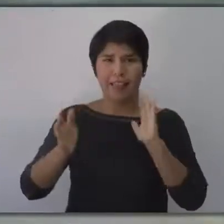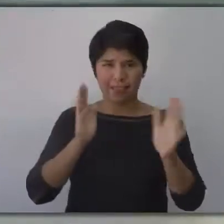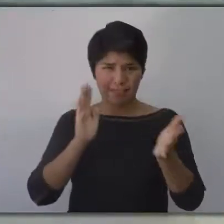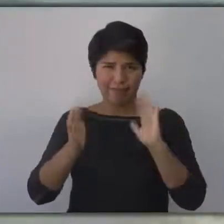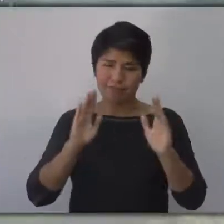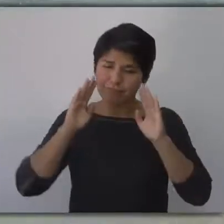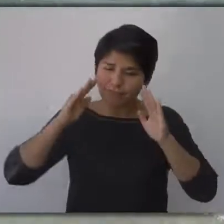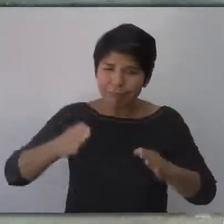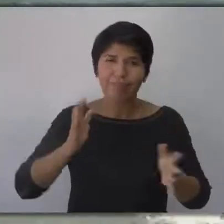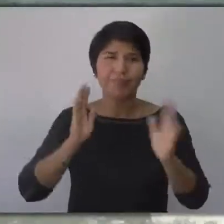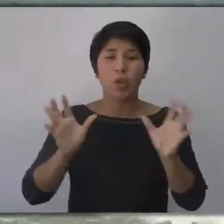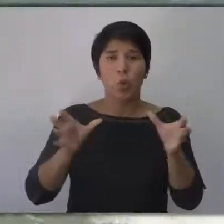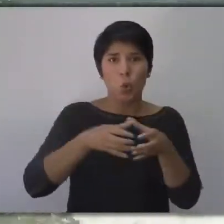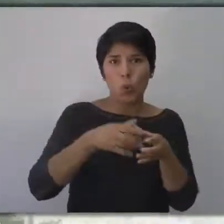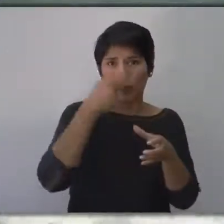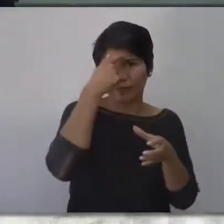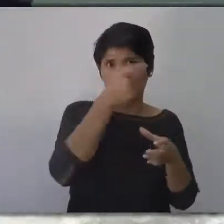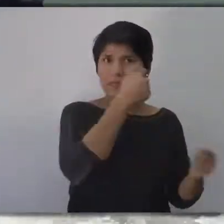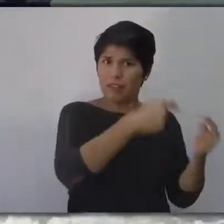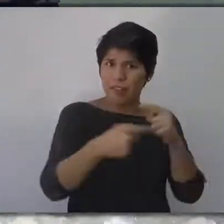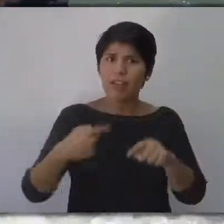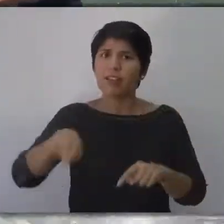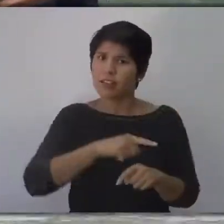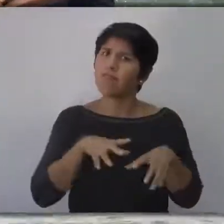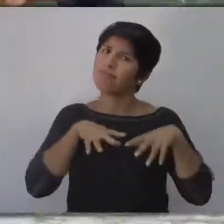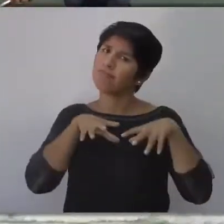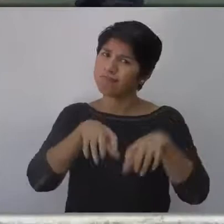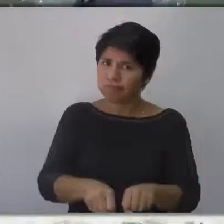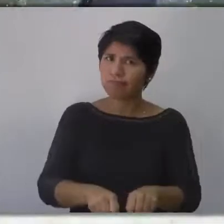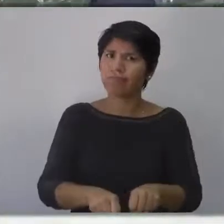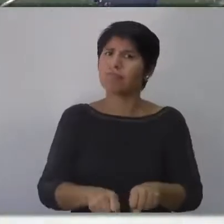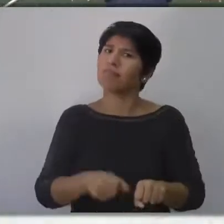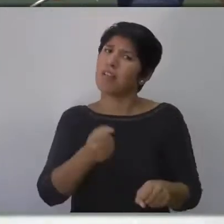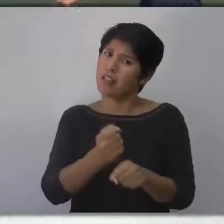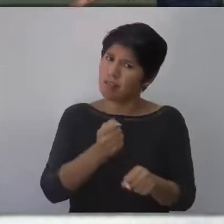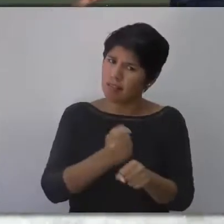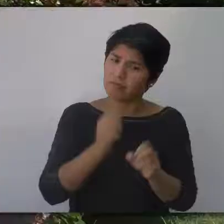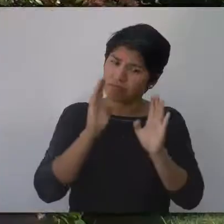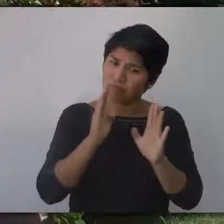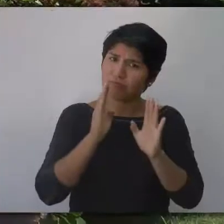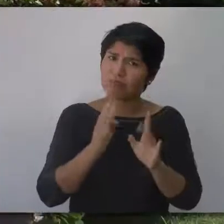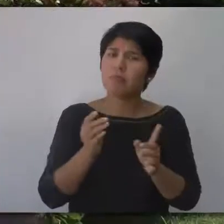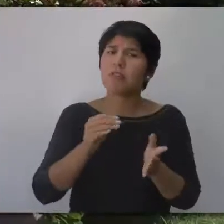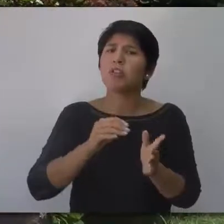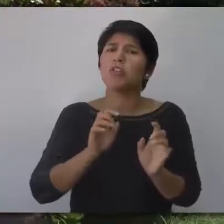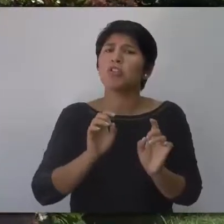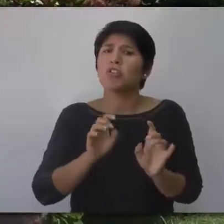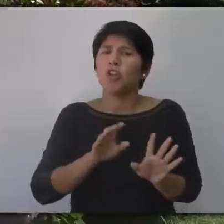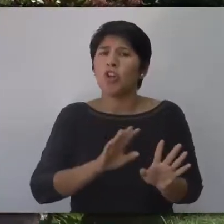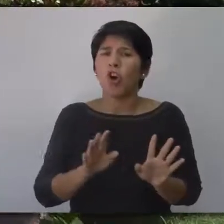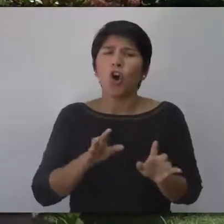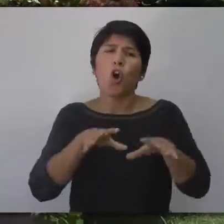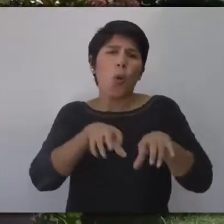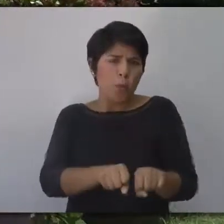nivel terapéutico. El equipo multidisciplinario siempre con un compromiso ineludible, pero no solo